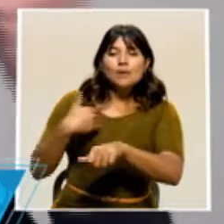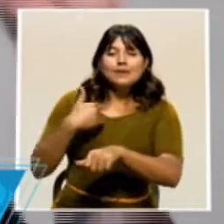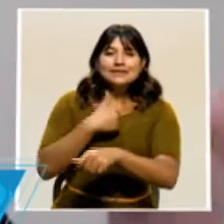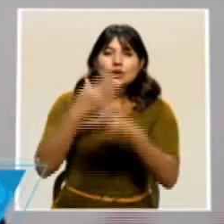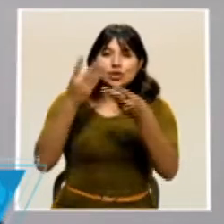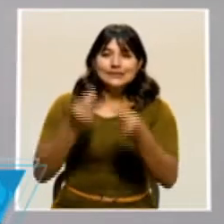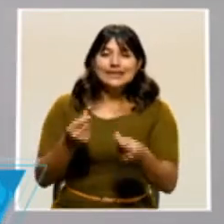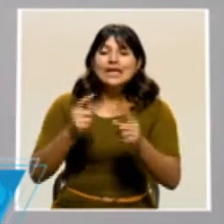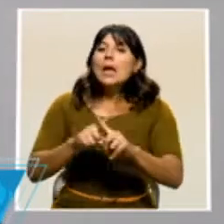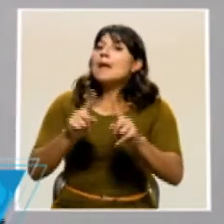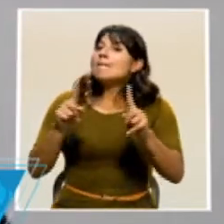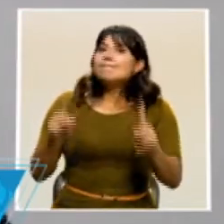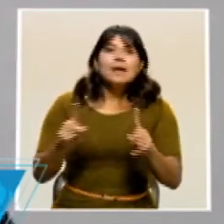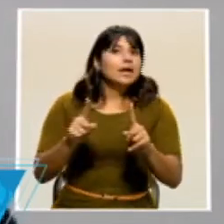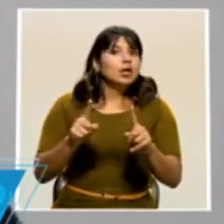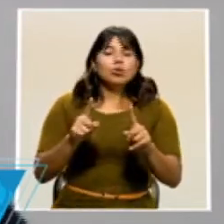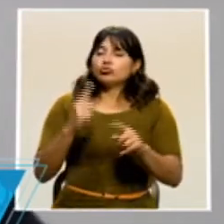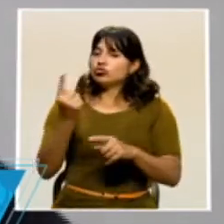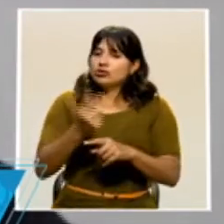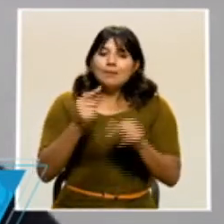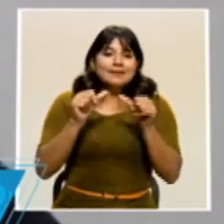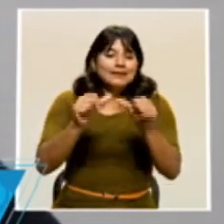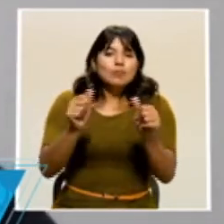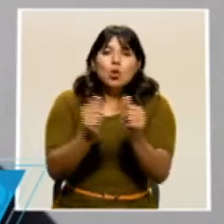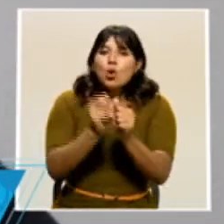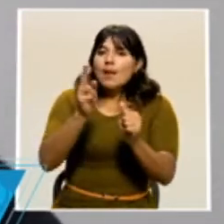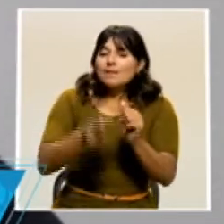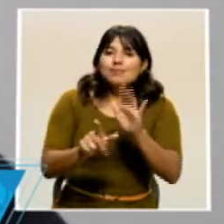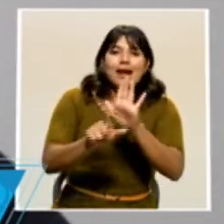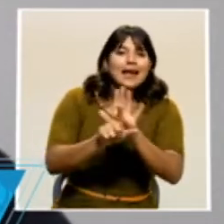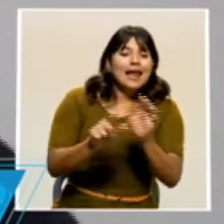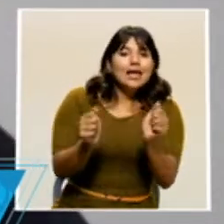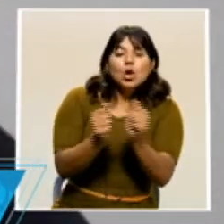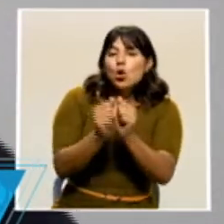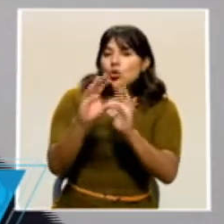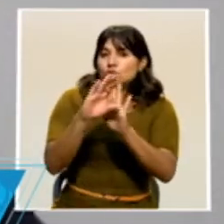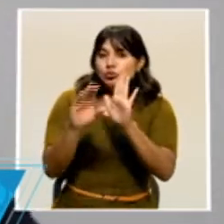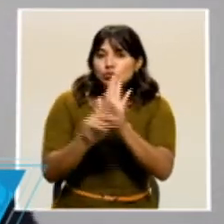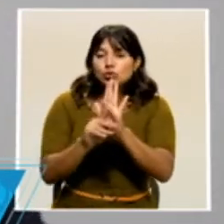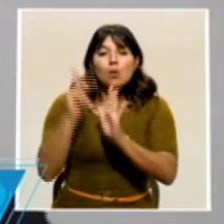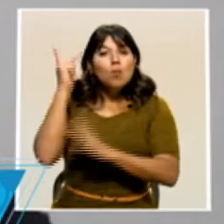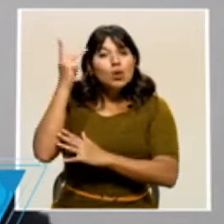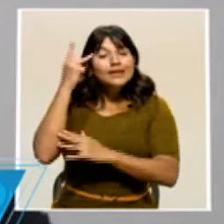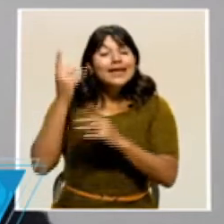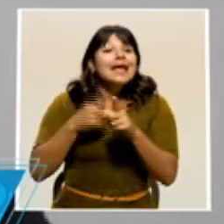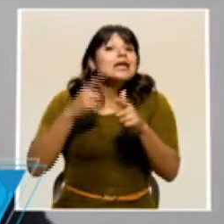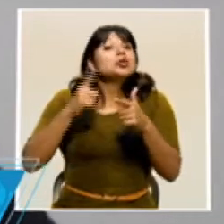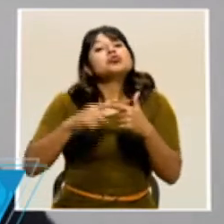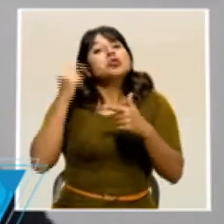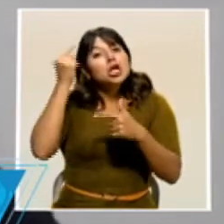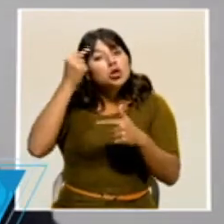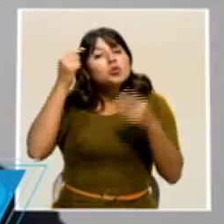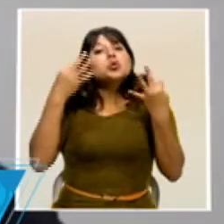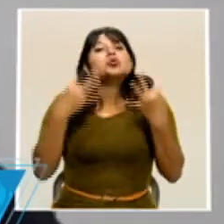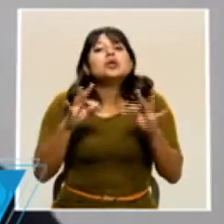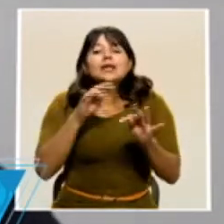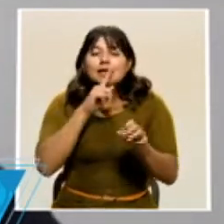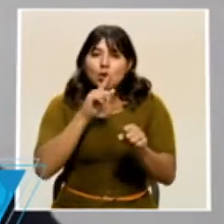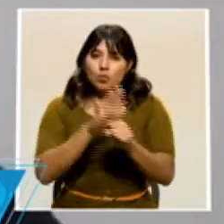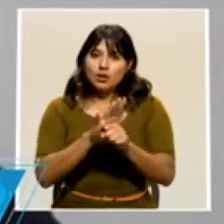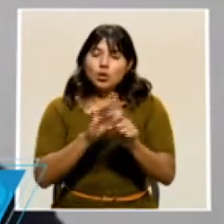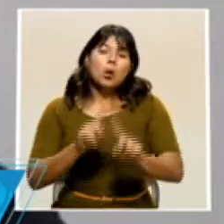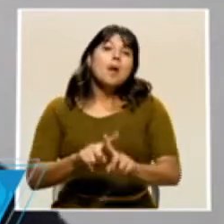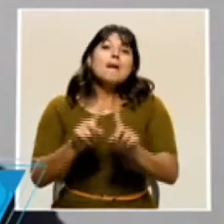ley, siempre está la constitución política y en ese sentido, pues el gobierno trata de cumplir, aunque ahora pues eso